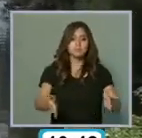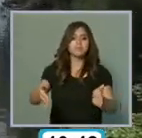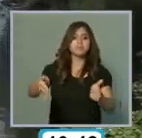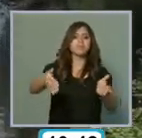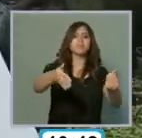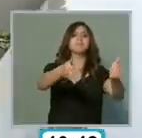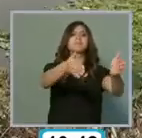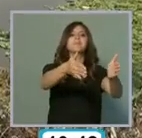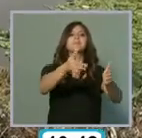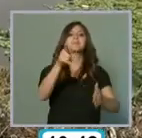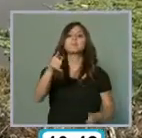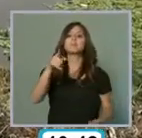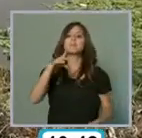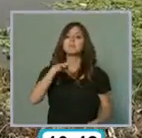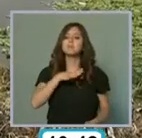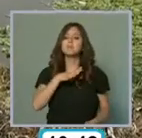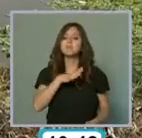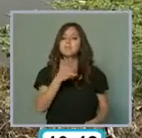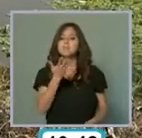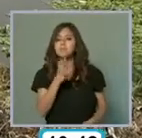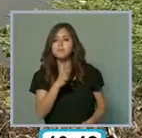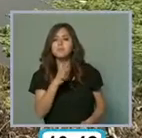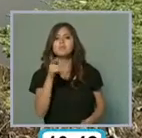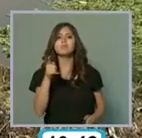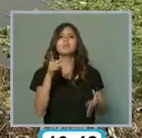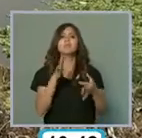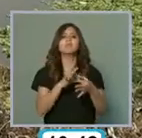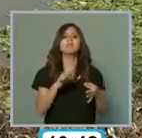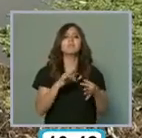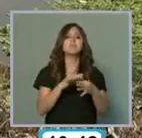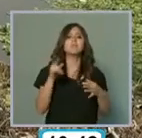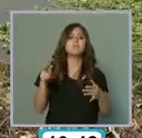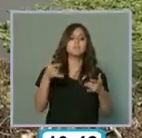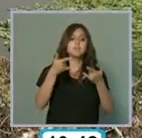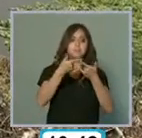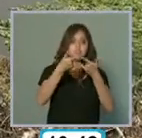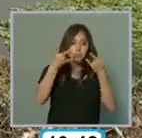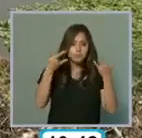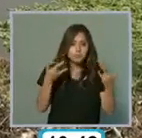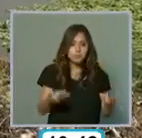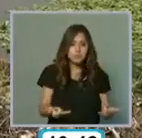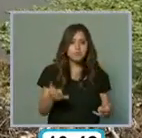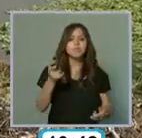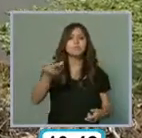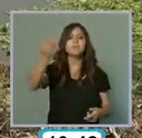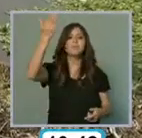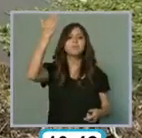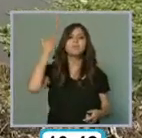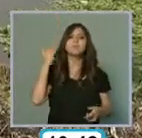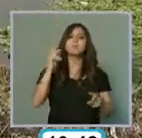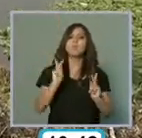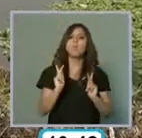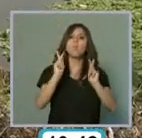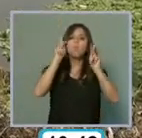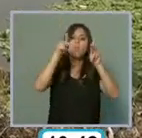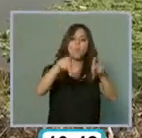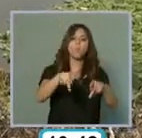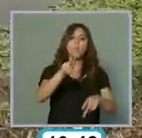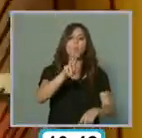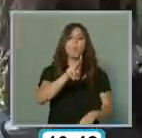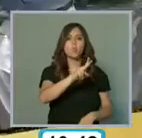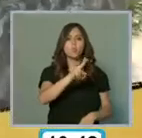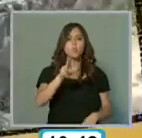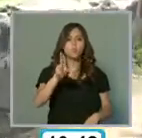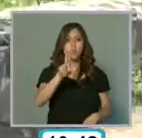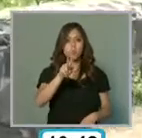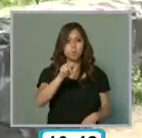cual tiene una gran historia es a donde aparece el puente de Urrutia. ¿Por qué? Que antes